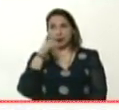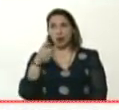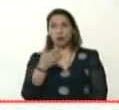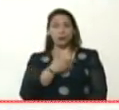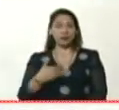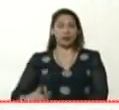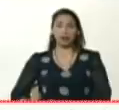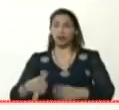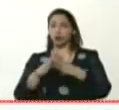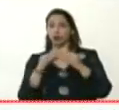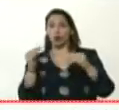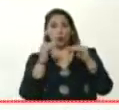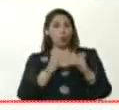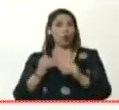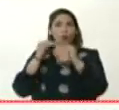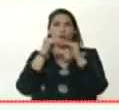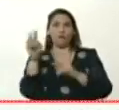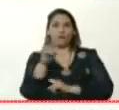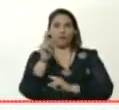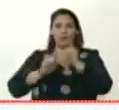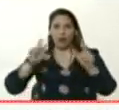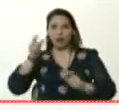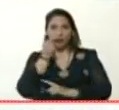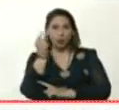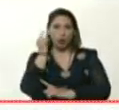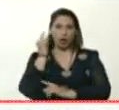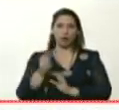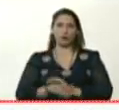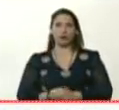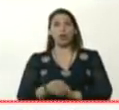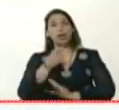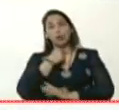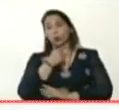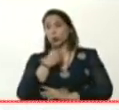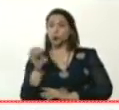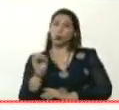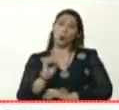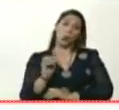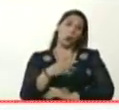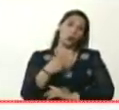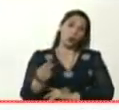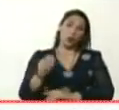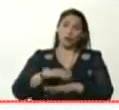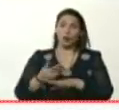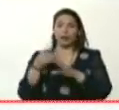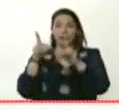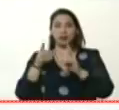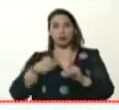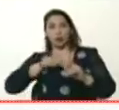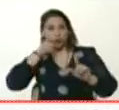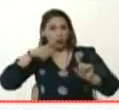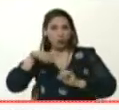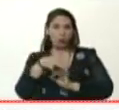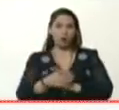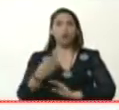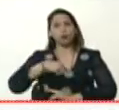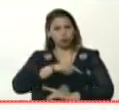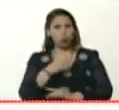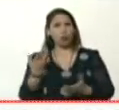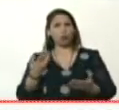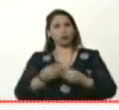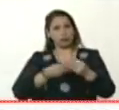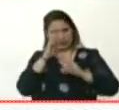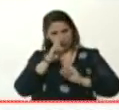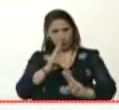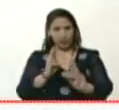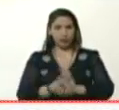los venezolanos y de todas las venezolanas. Todos, les guste o no les guste, porque esa fue la decisión de nuestro pueblo y nosotros vamos a hacer que se